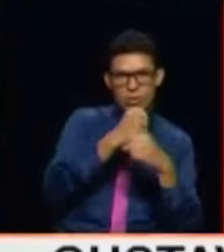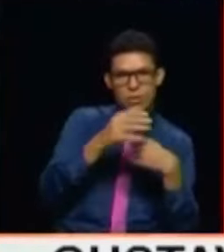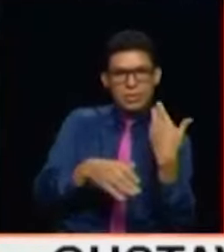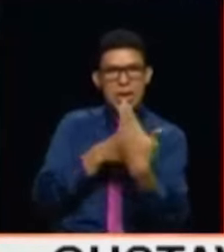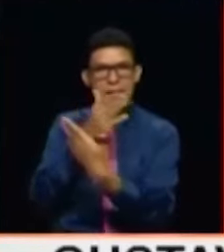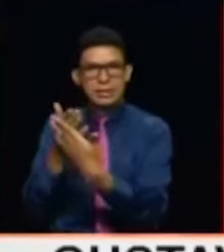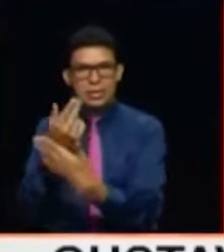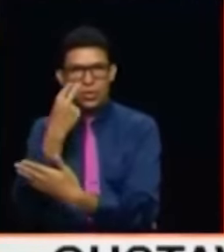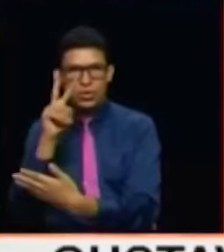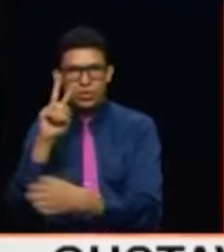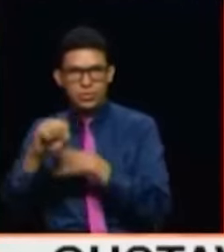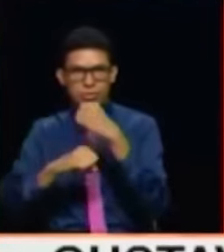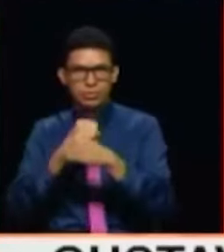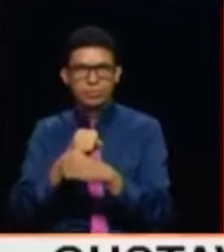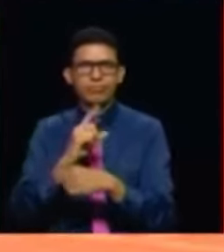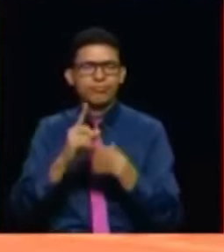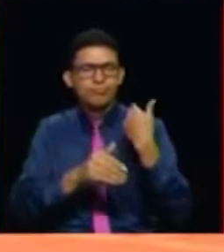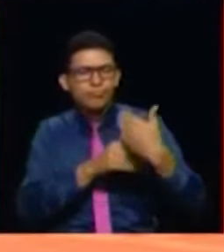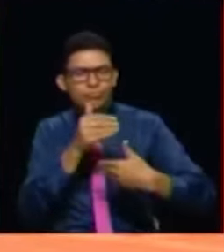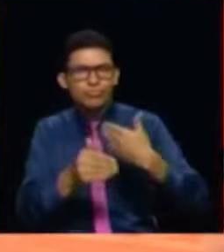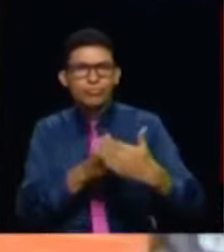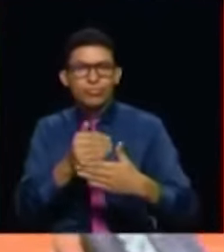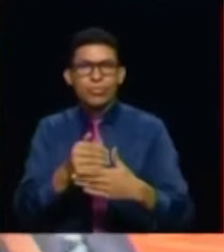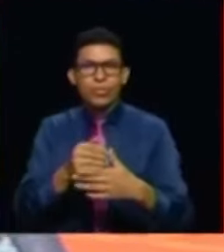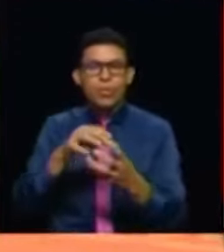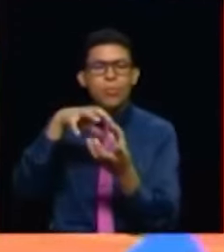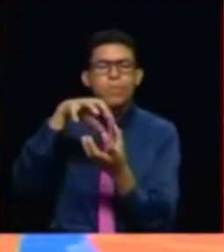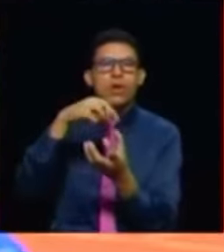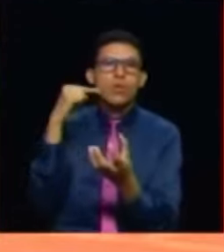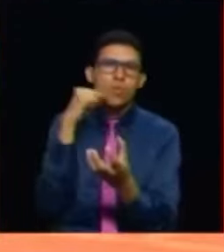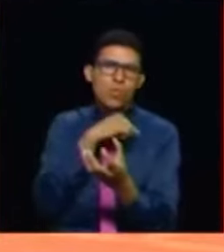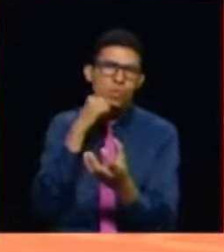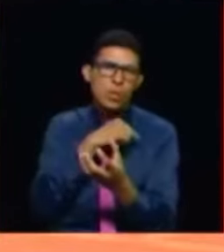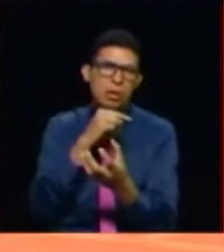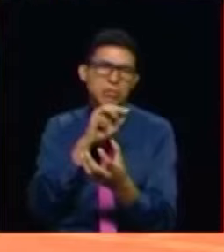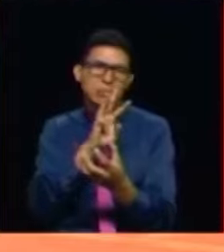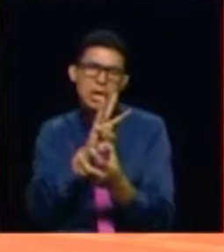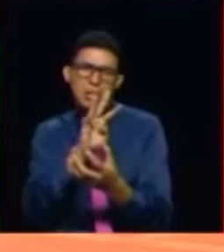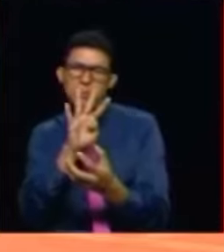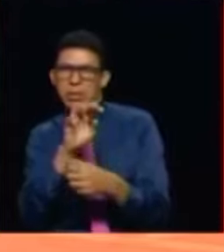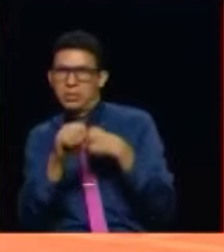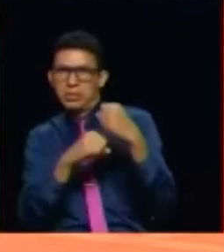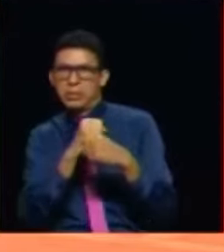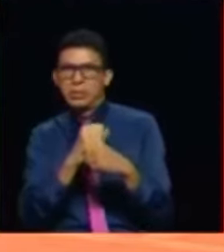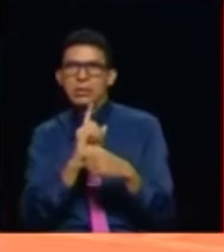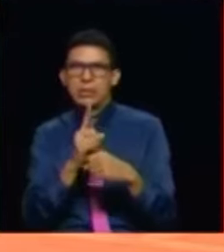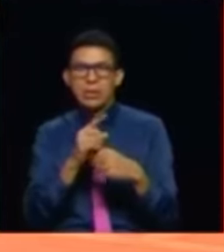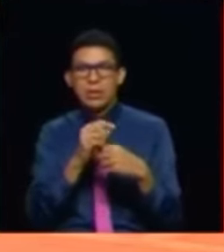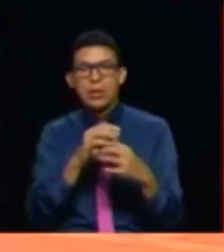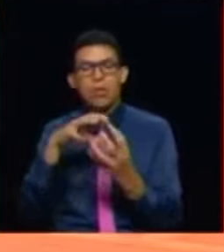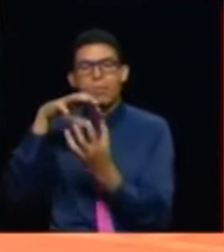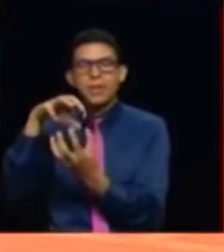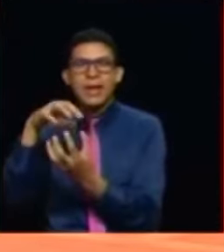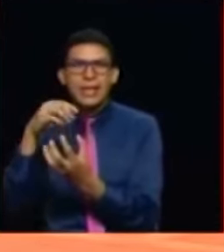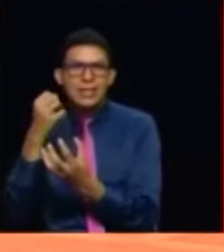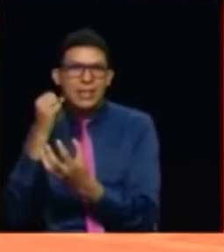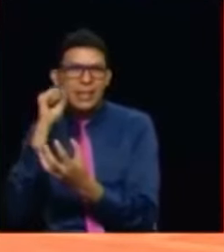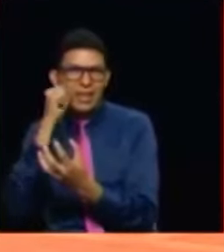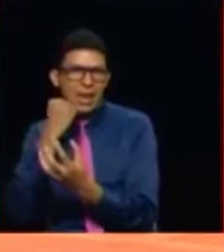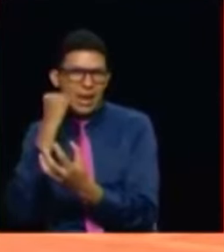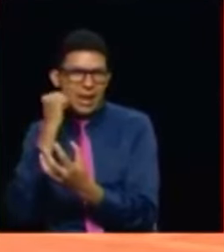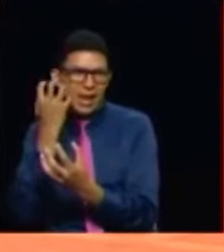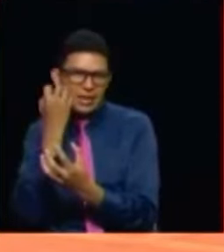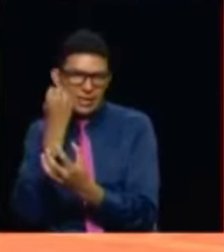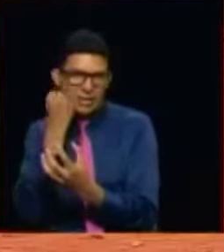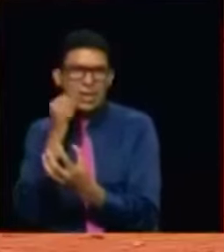años. Entonces se divide, digamos, en procesos de bola roja, que son niños de 3 y 4 años. Después está bola naranja, que son niños de 7 y